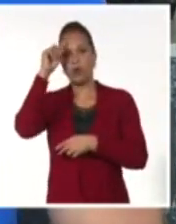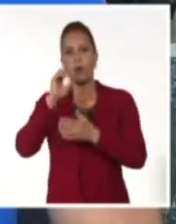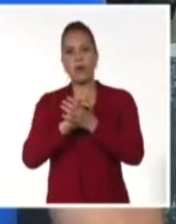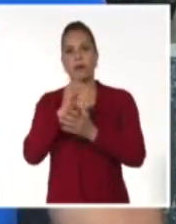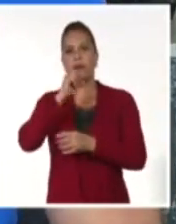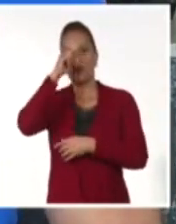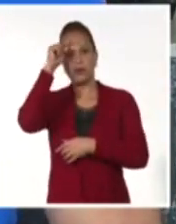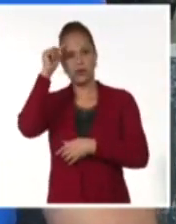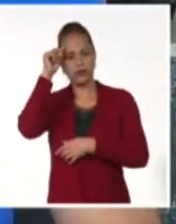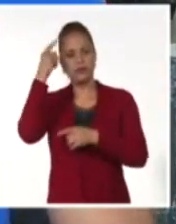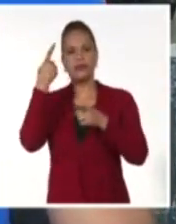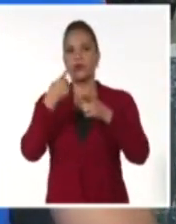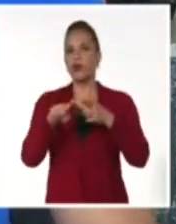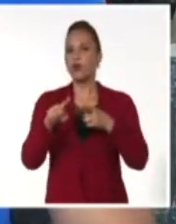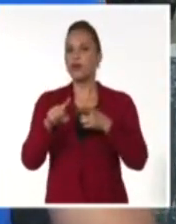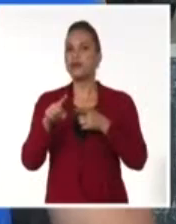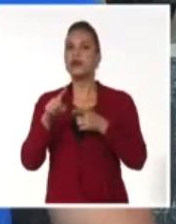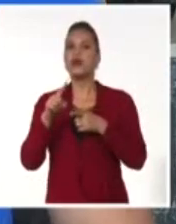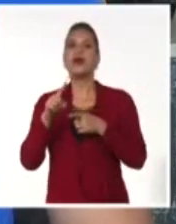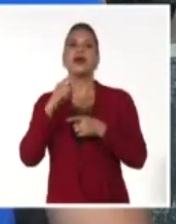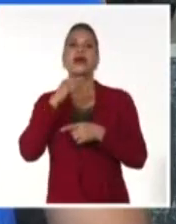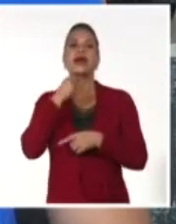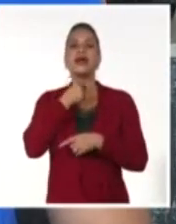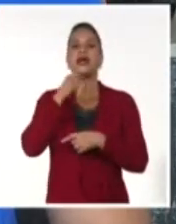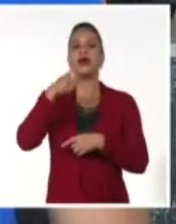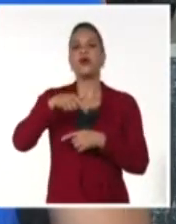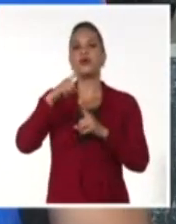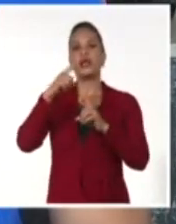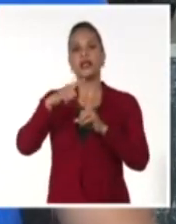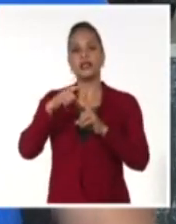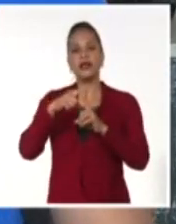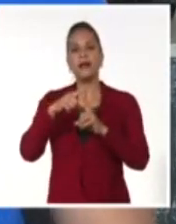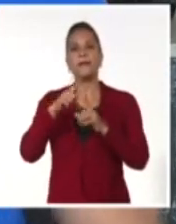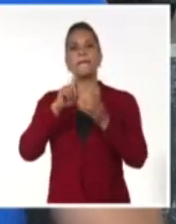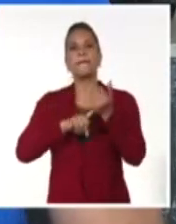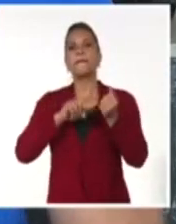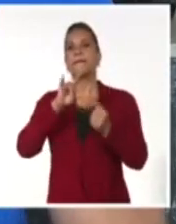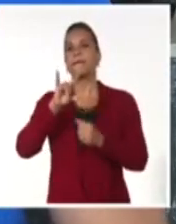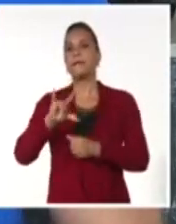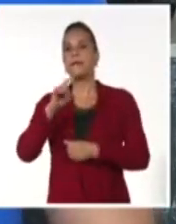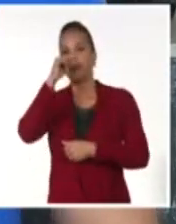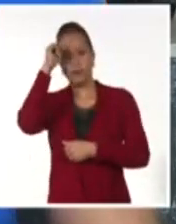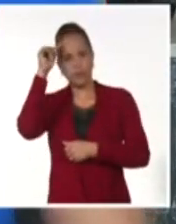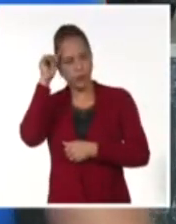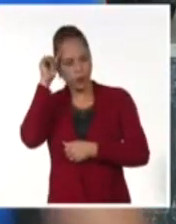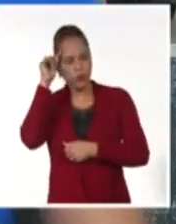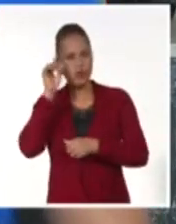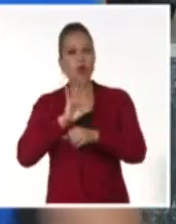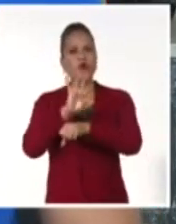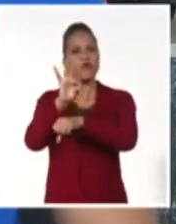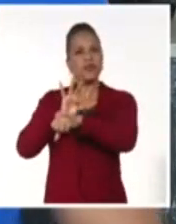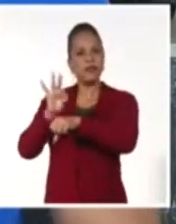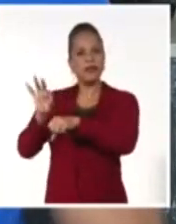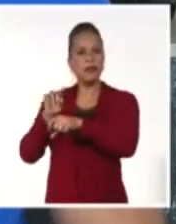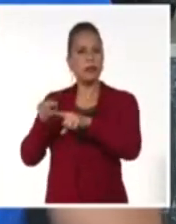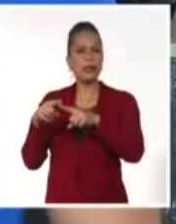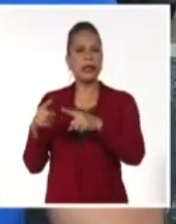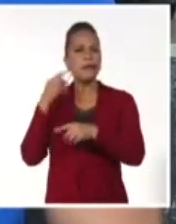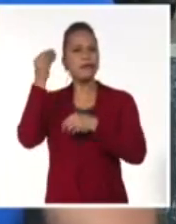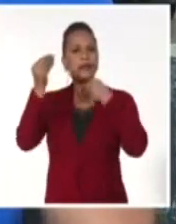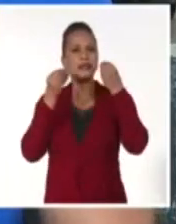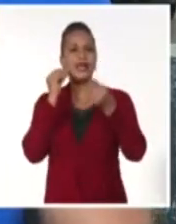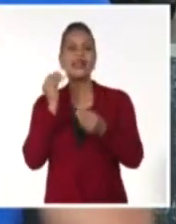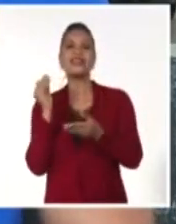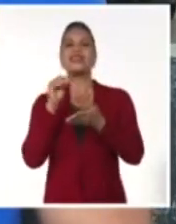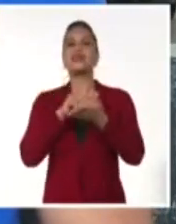o las gotas de plhus que es una especie de revista más fresca con un diseño pensado para leer directamente en el móvil